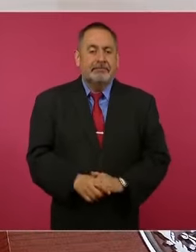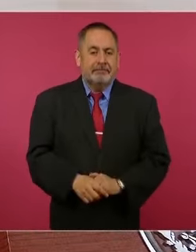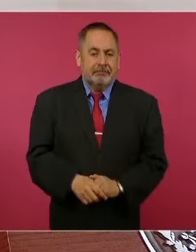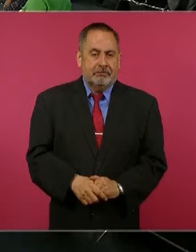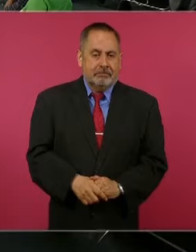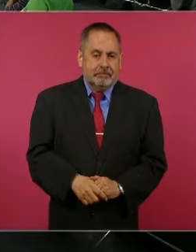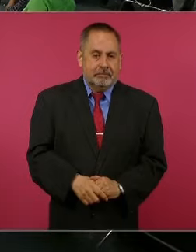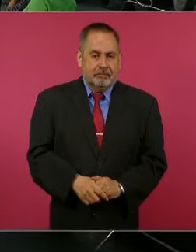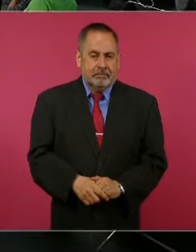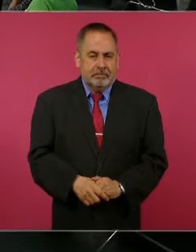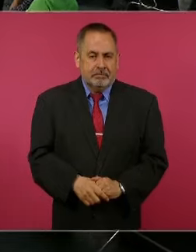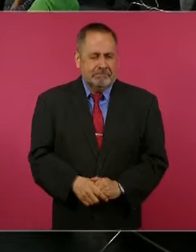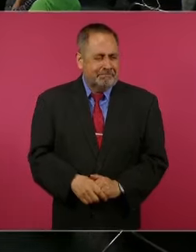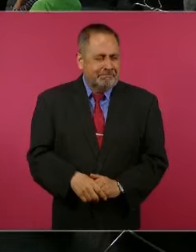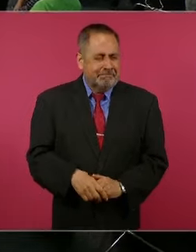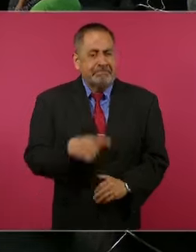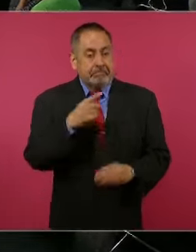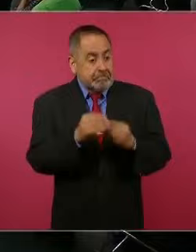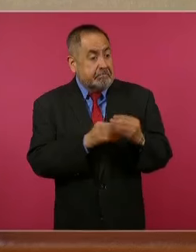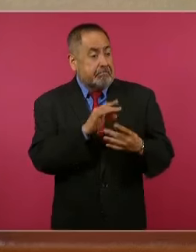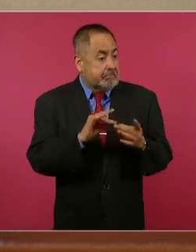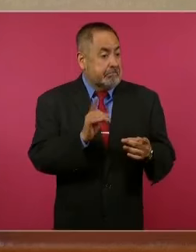adelante para